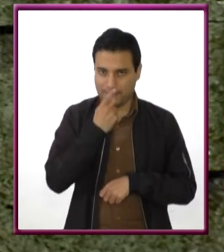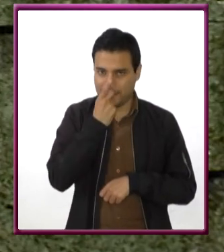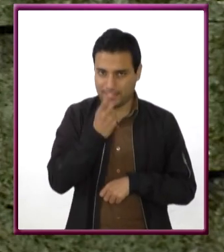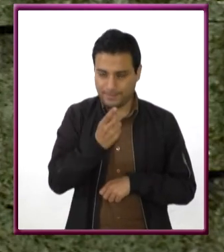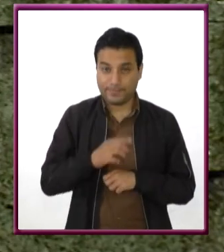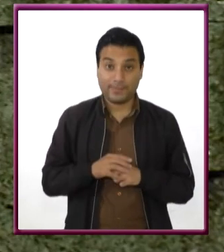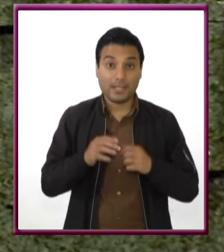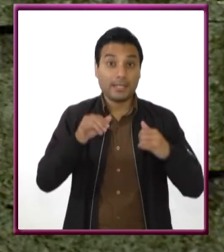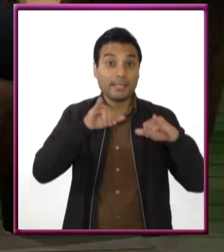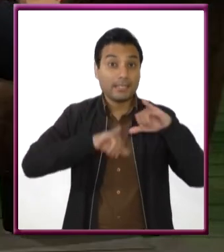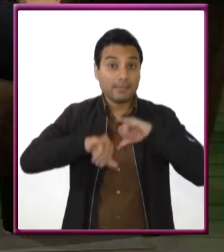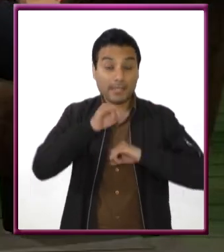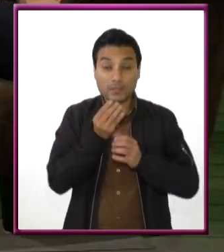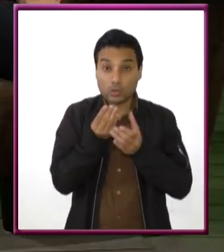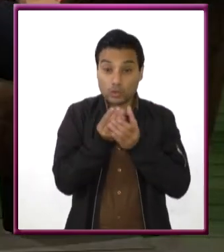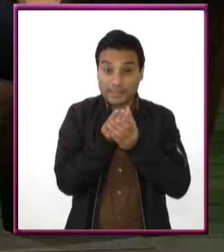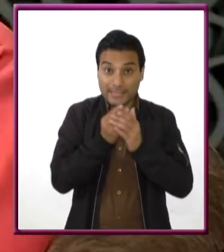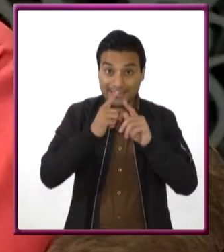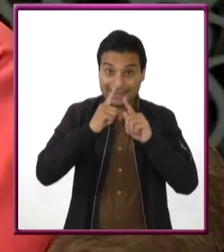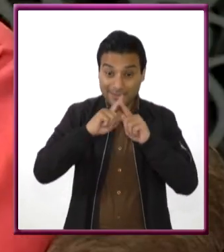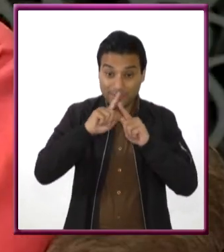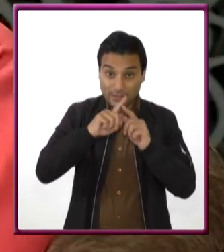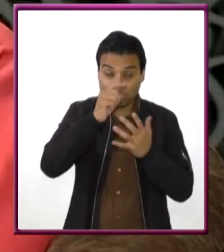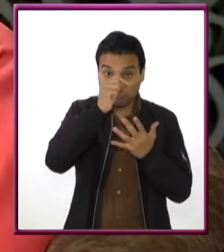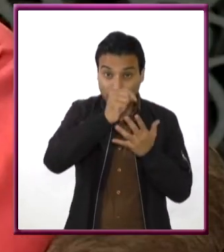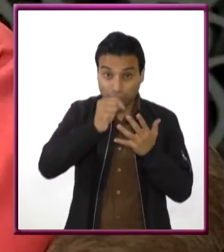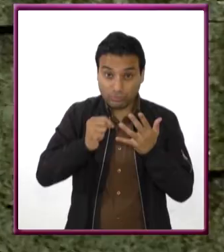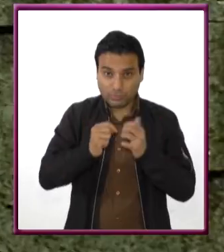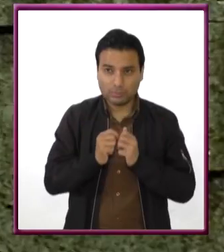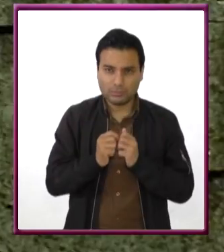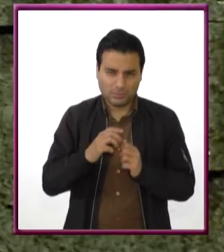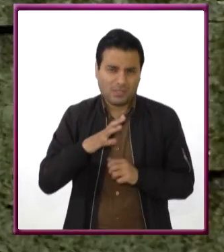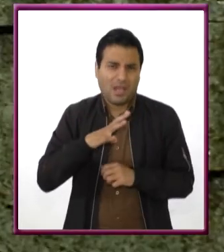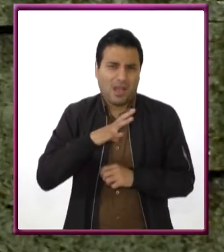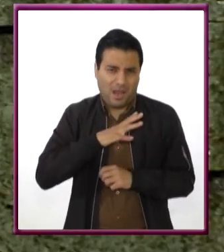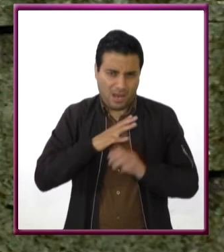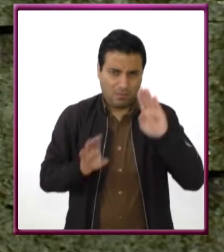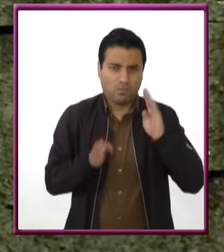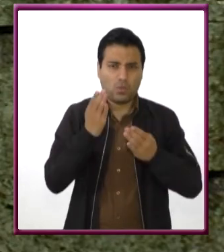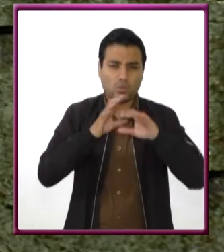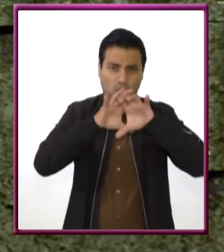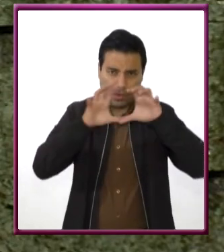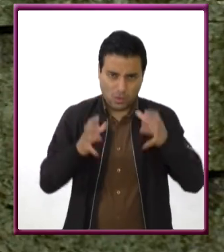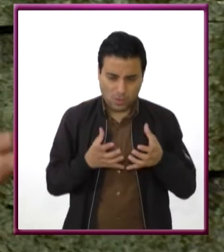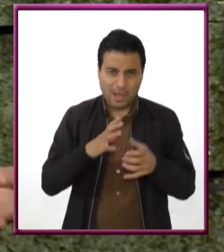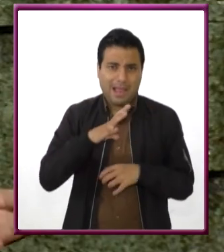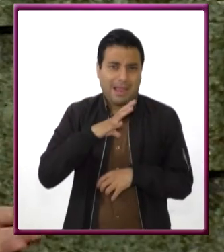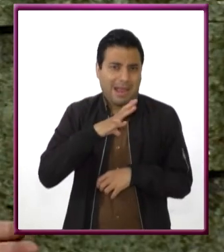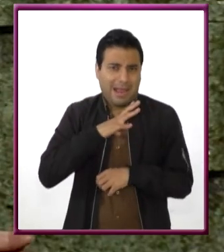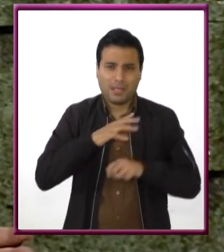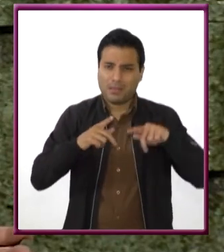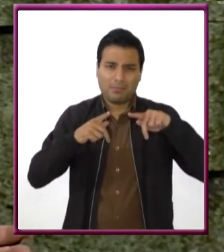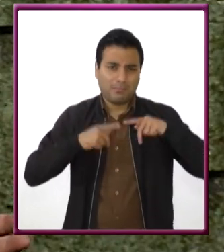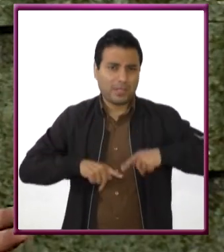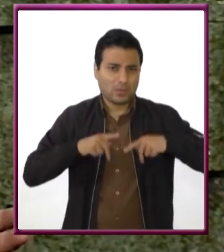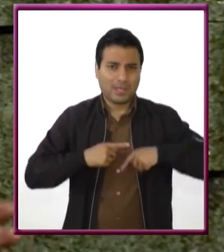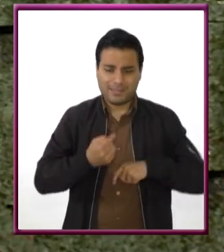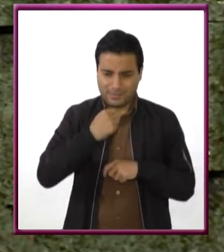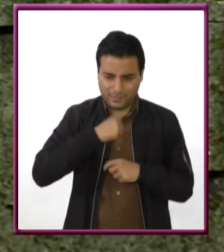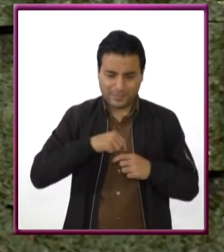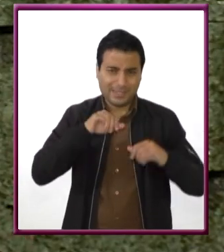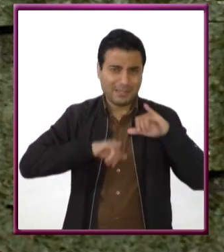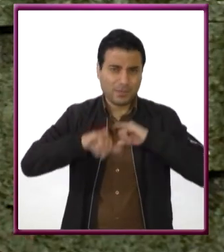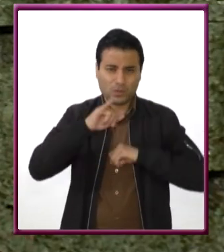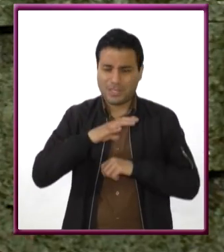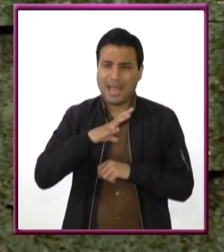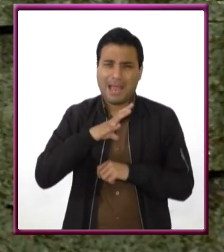que las sustancias químicas constituyen todo el planeta. Nosotros estamos hechos de sustancias químicas, no hay nada aquí que no esté hecho de sustancias químicas.